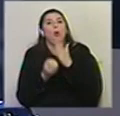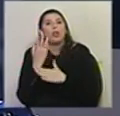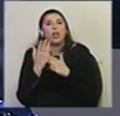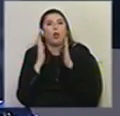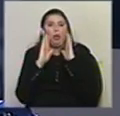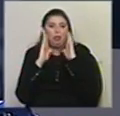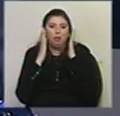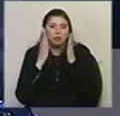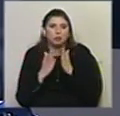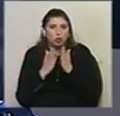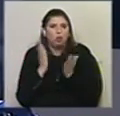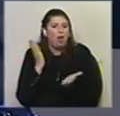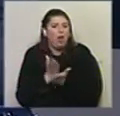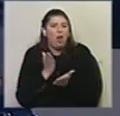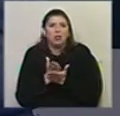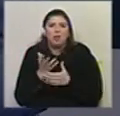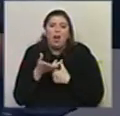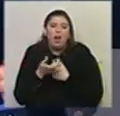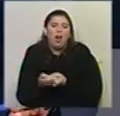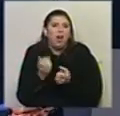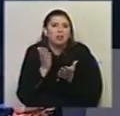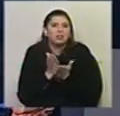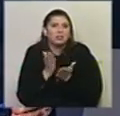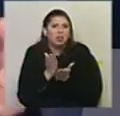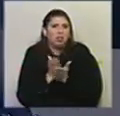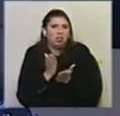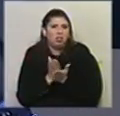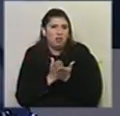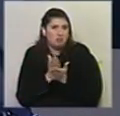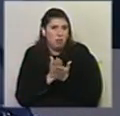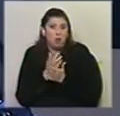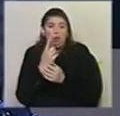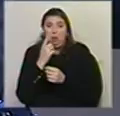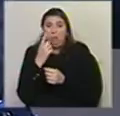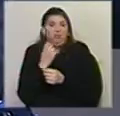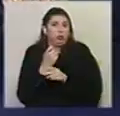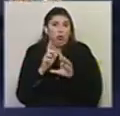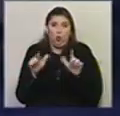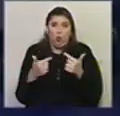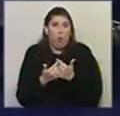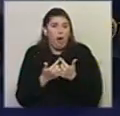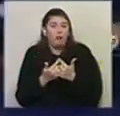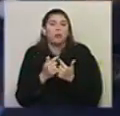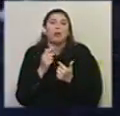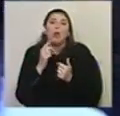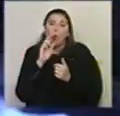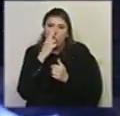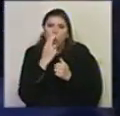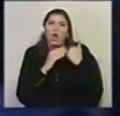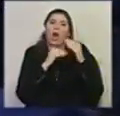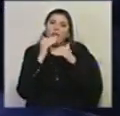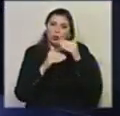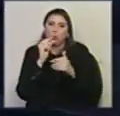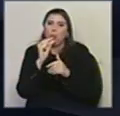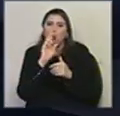atención asistencialista, curativo, y nos desplazamos del modelo preventivo. Uruguay ha avanzado en las medidas preventivas y en el trabajo